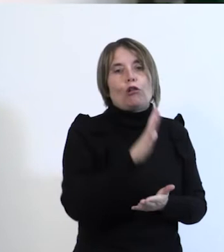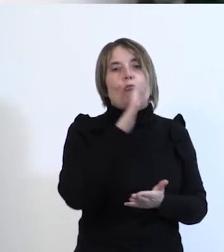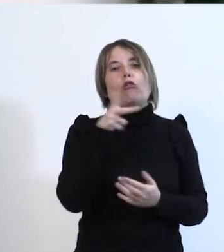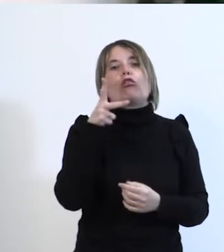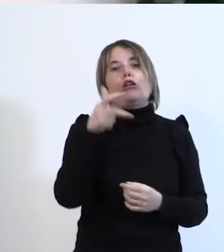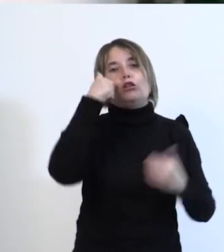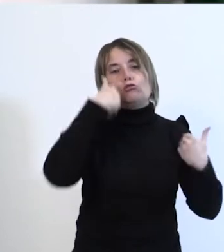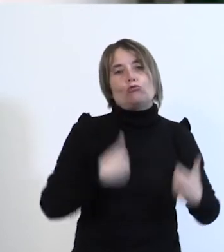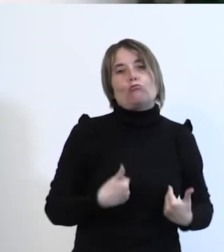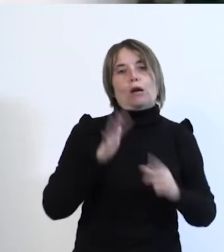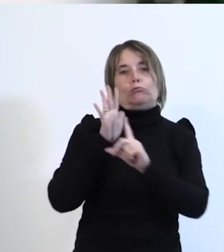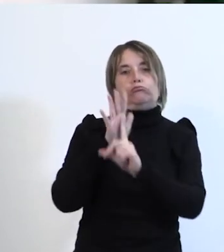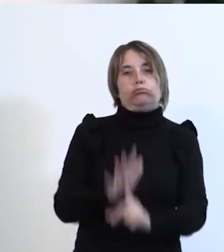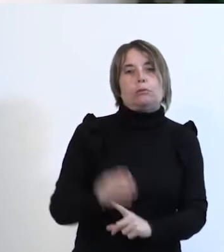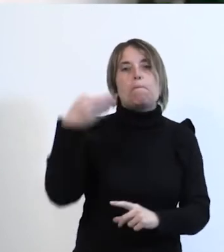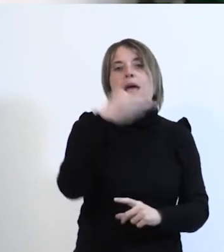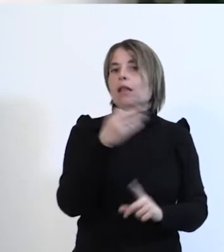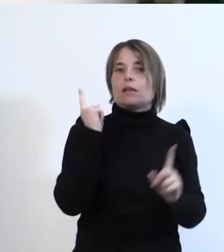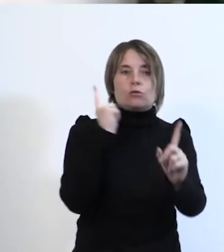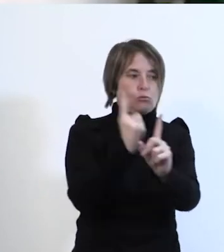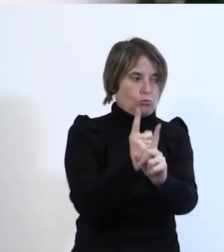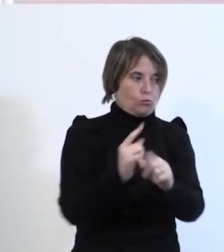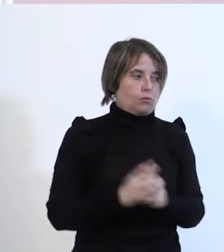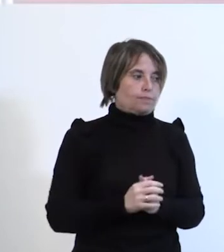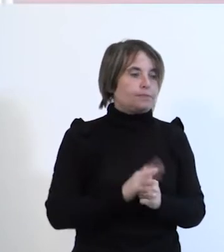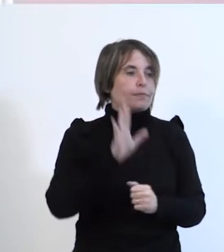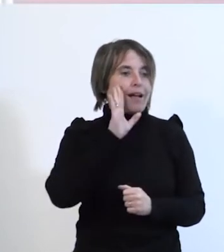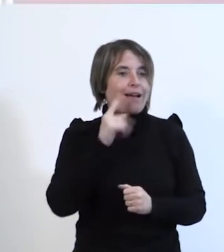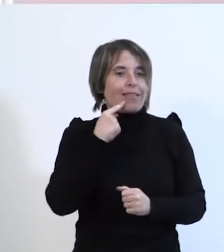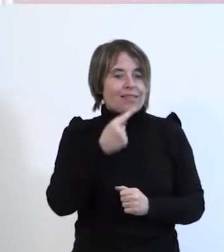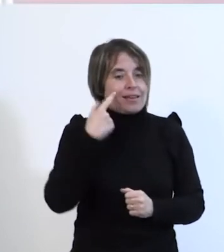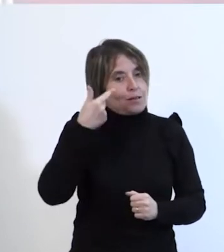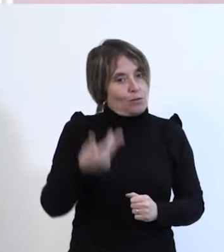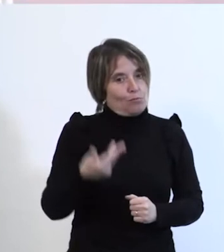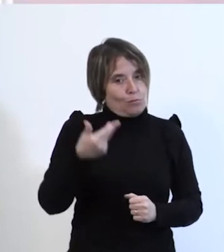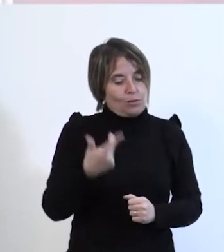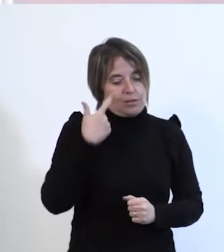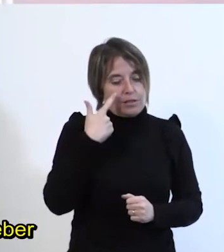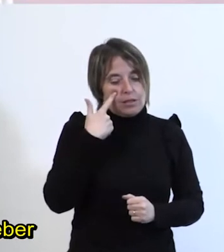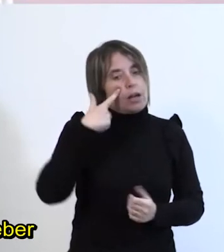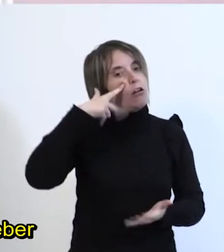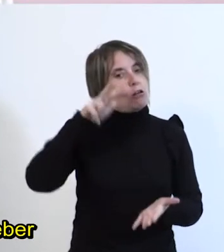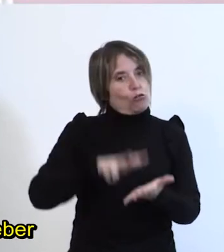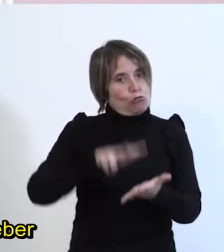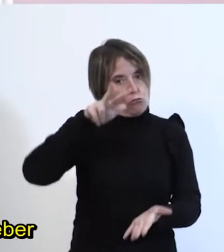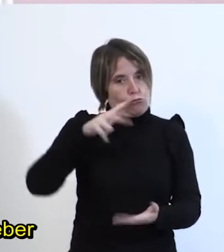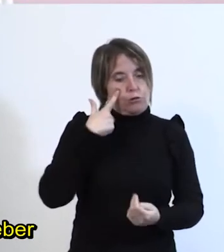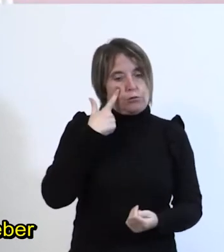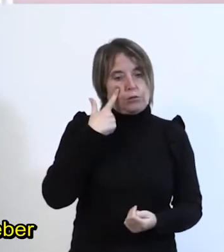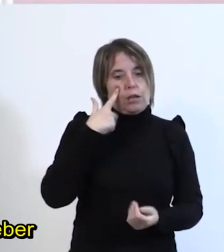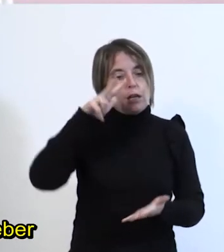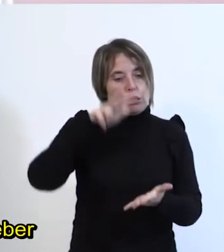haber violado los derechos de Beatriz. Pues como decías, Morena, importante por una parte que se reconozca,